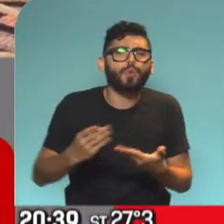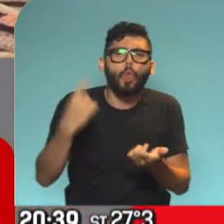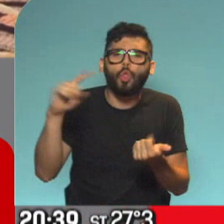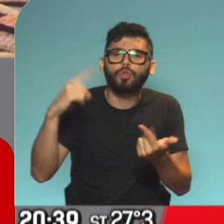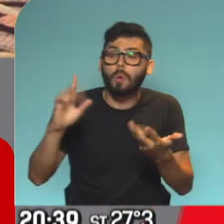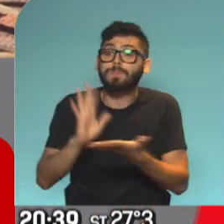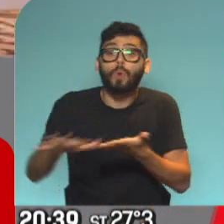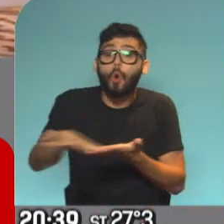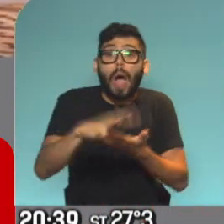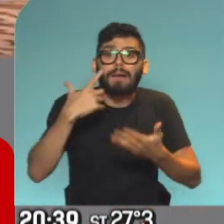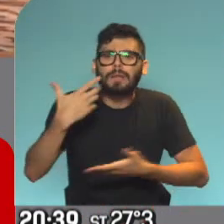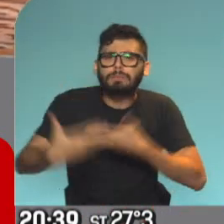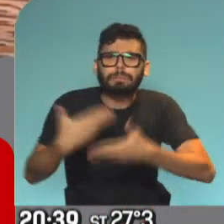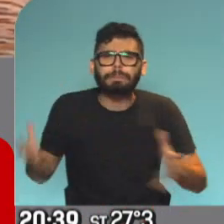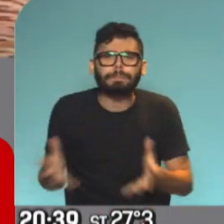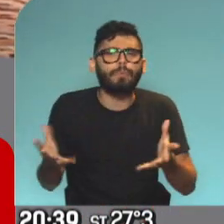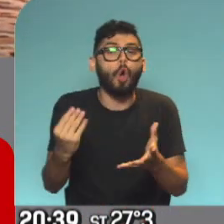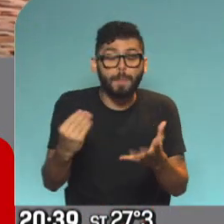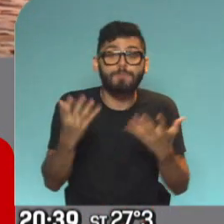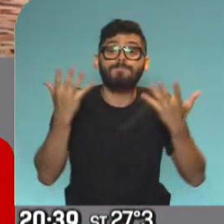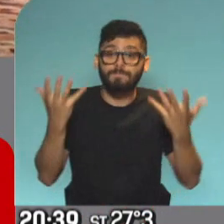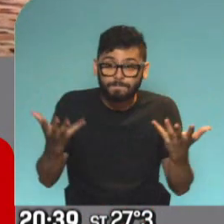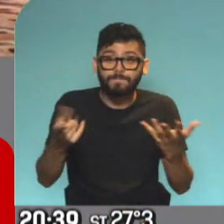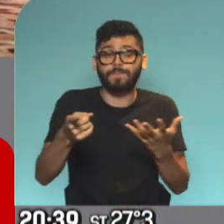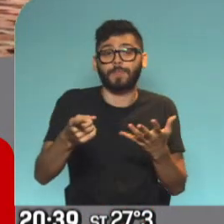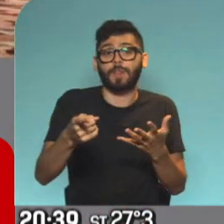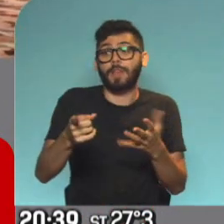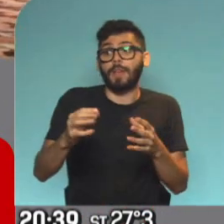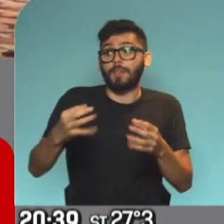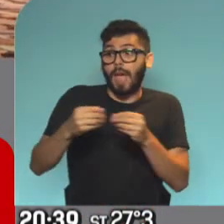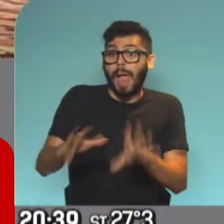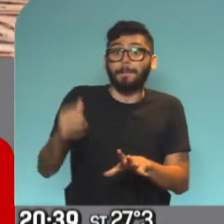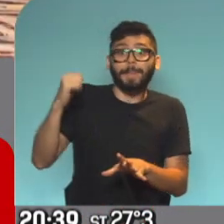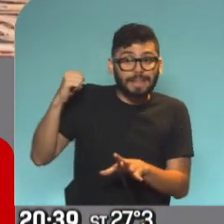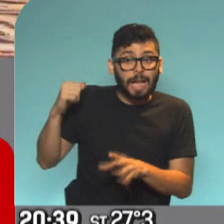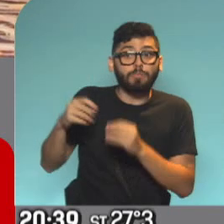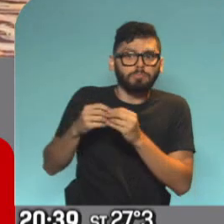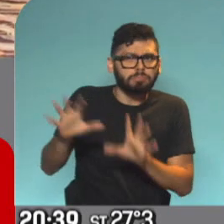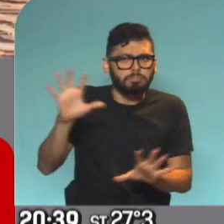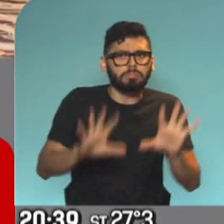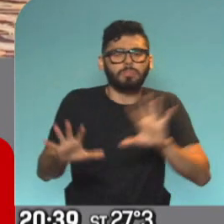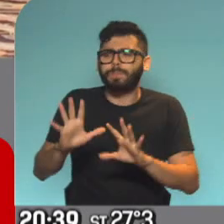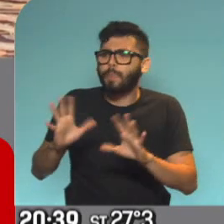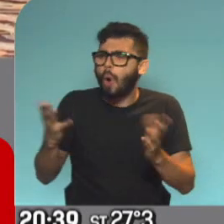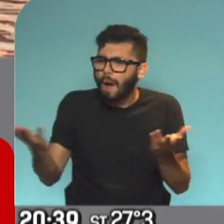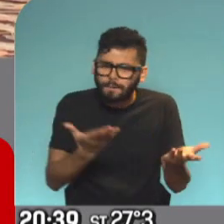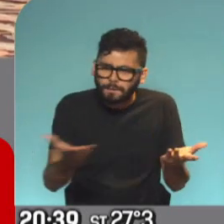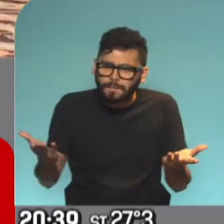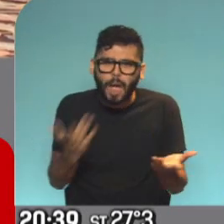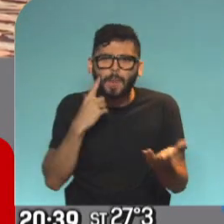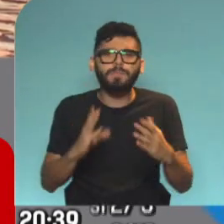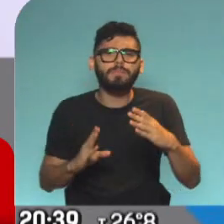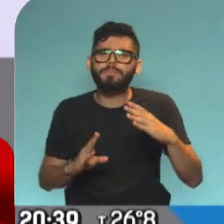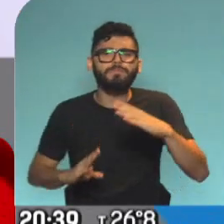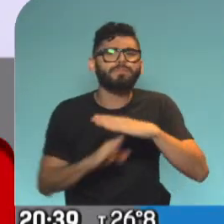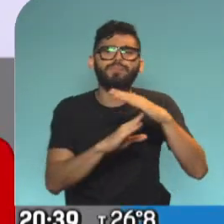para potenciarlos. Entonces, muchas de esas tareas se vienen haciendo desde el principio de la gestión, se hace una puesta en común y se fijan nuevas prioridades. Sobre esas